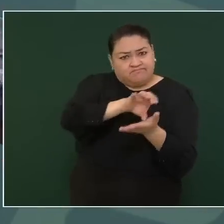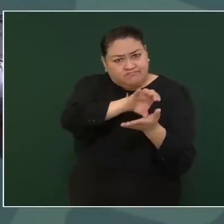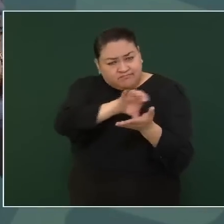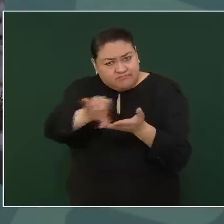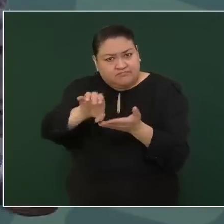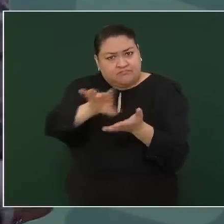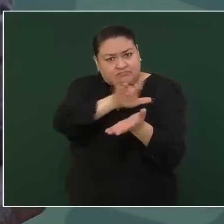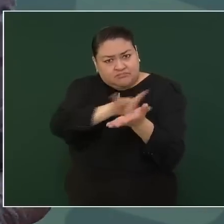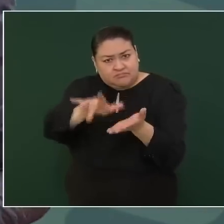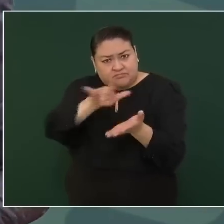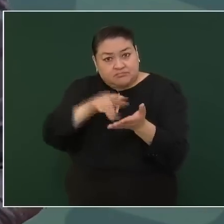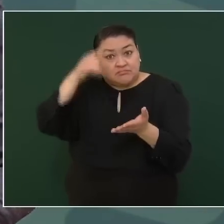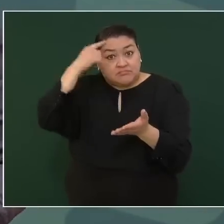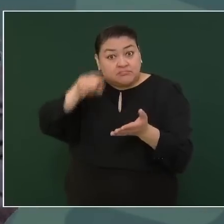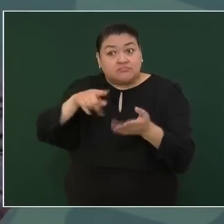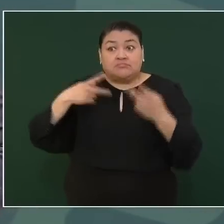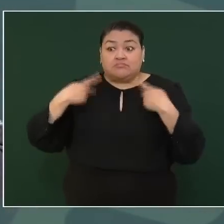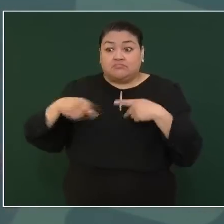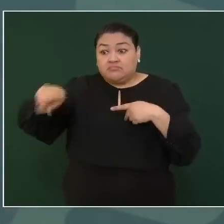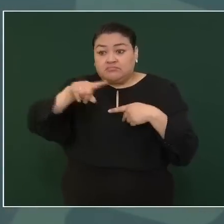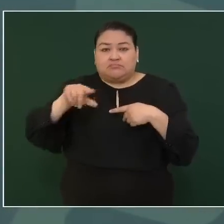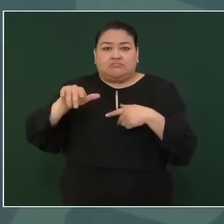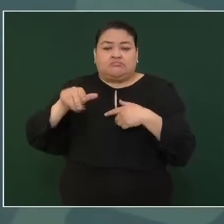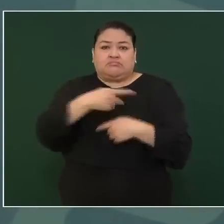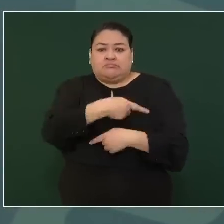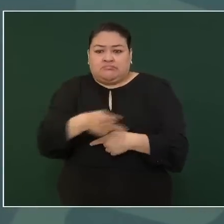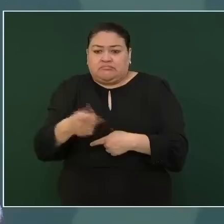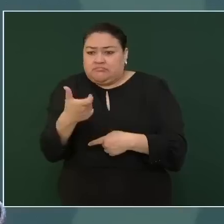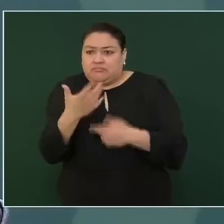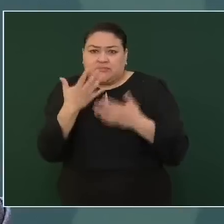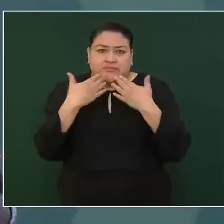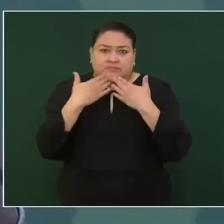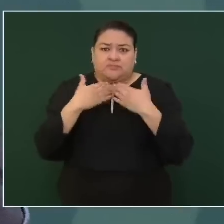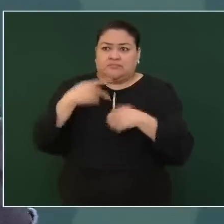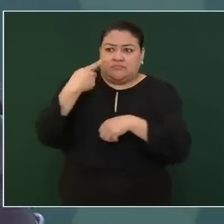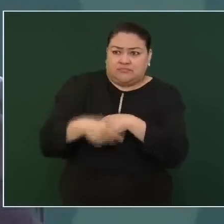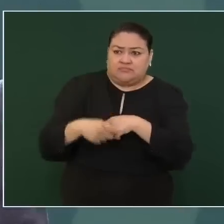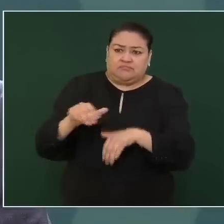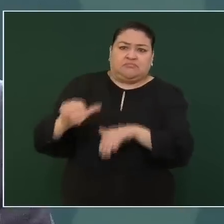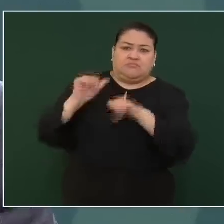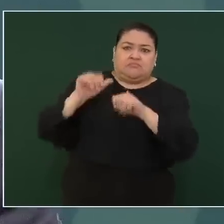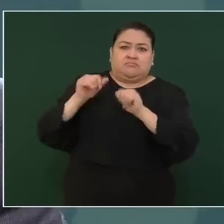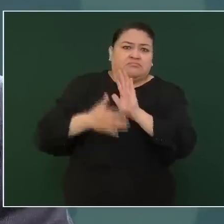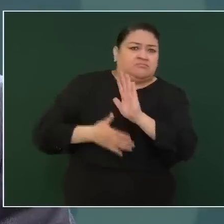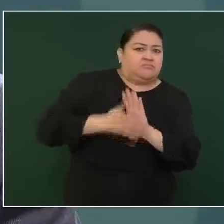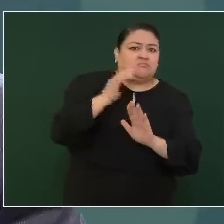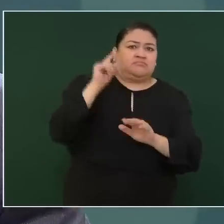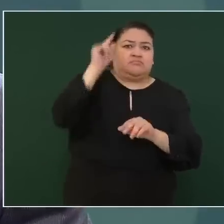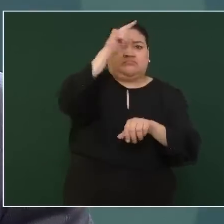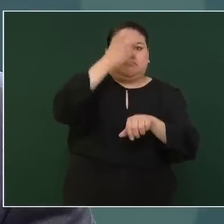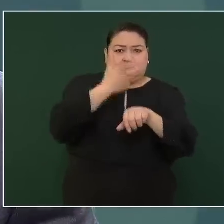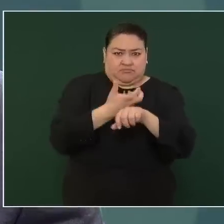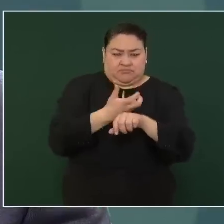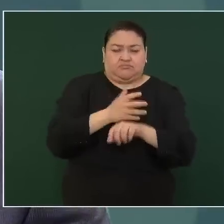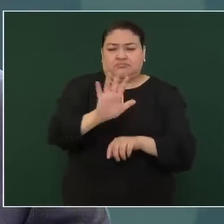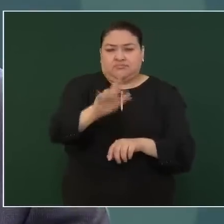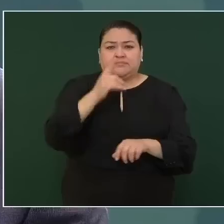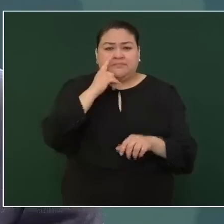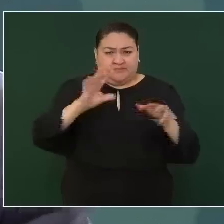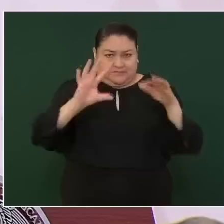una movilidad forzada por la pobreza o por condiciones de inseguridad. Bueno, ¿dónde nos encontramos en